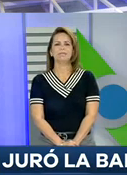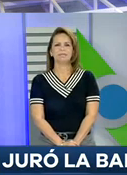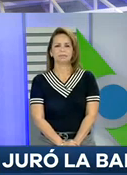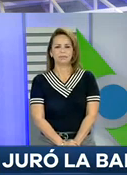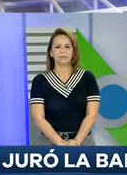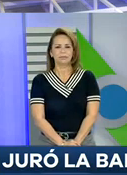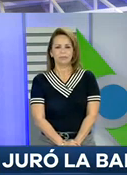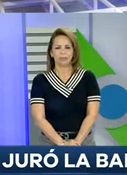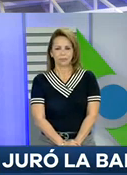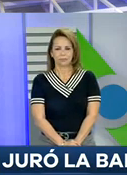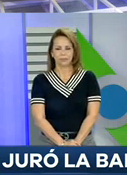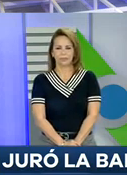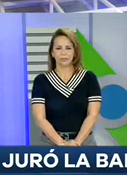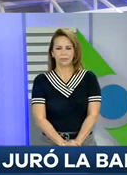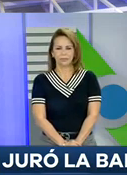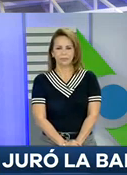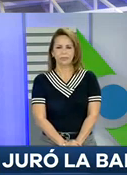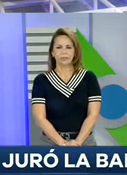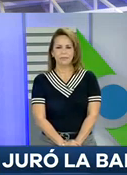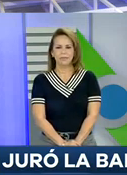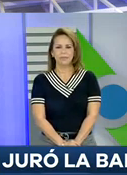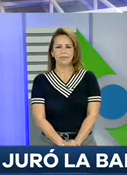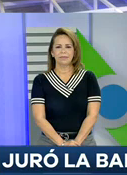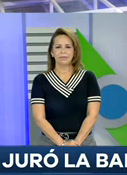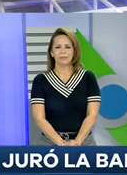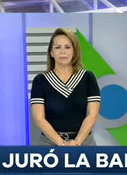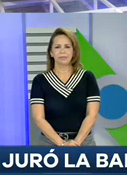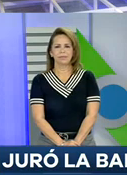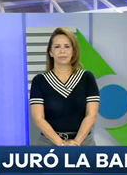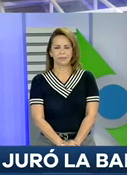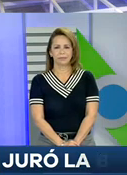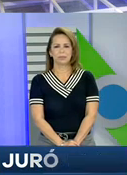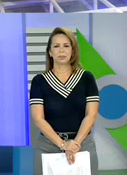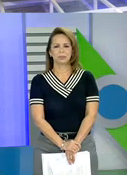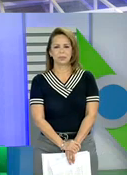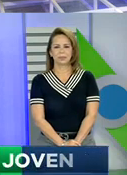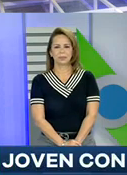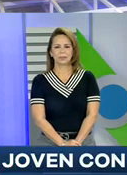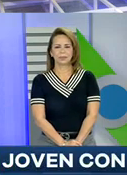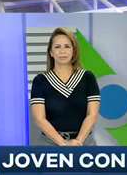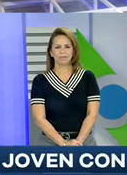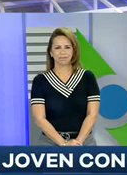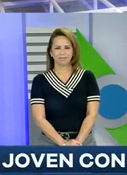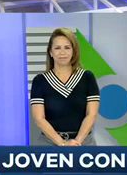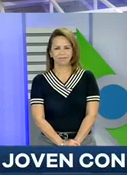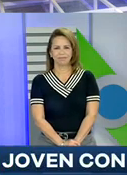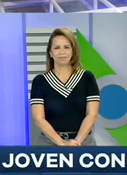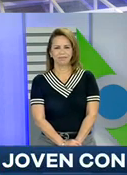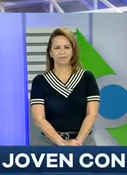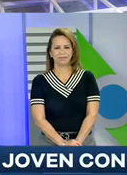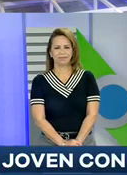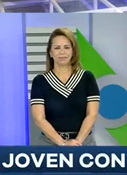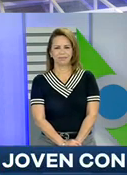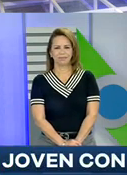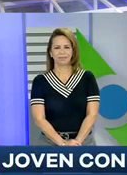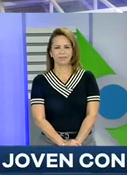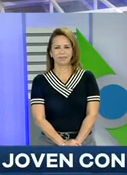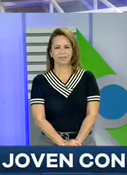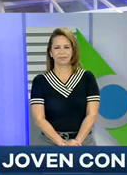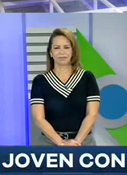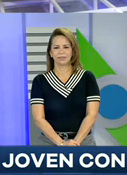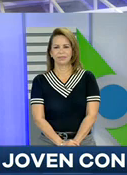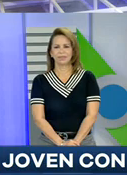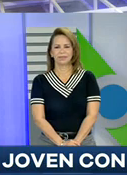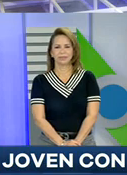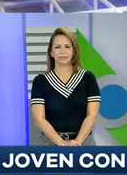que pues se metió con el corazón de madre, está haciendo este rol importante de madre, que para una madre no hay